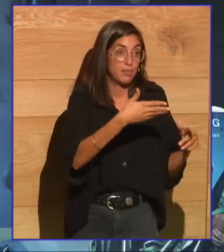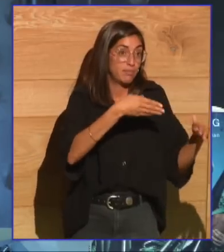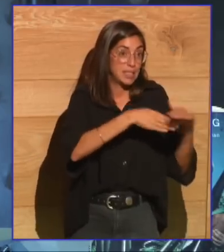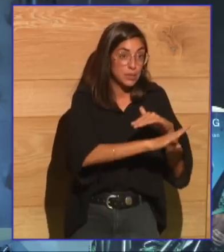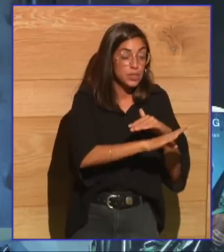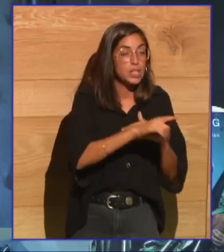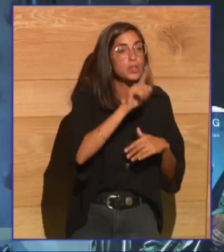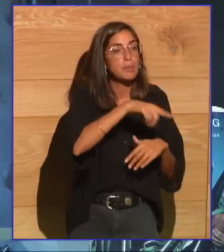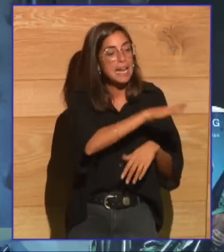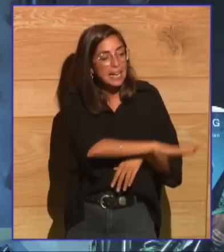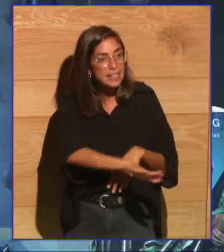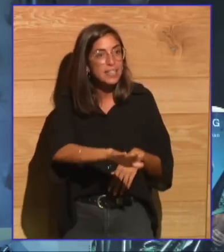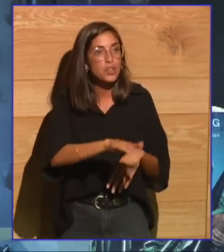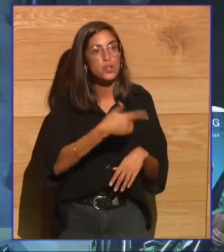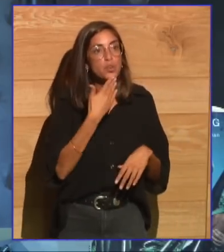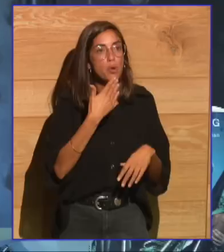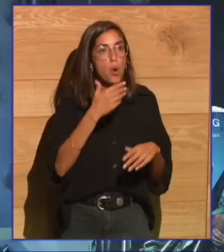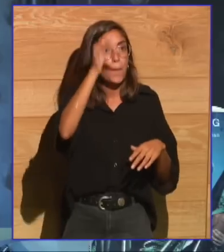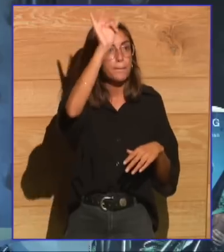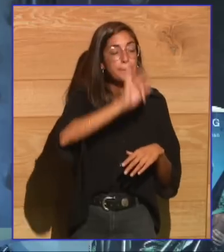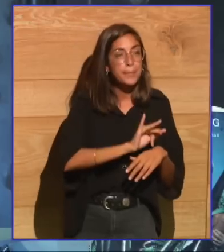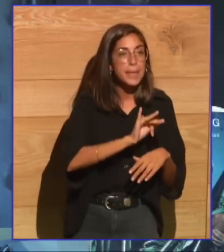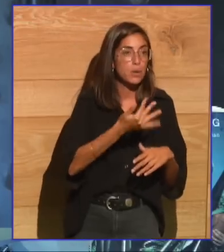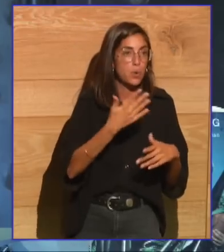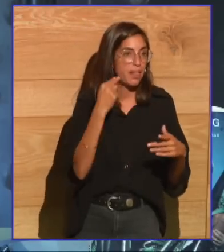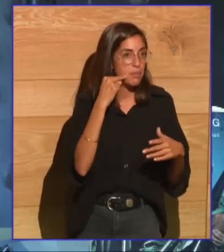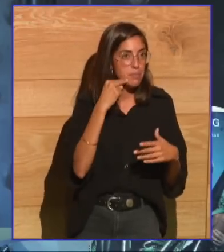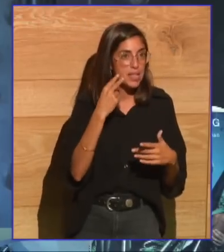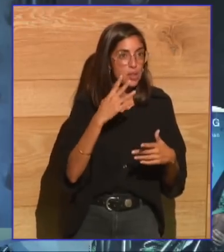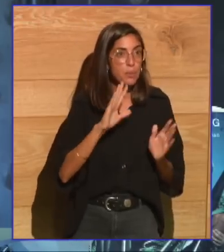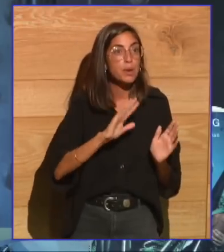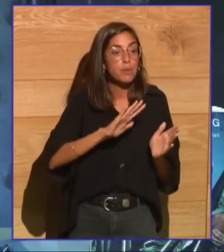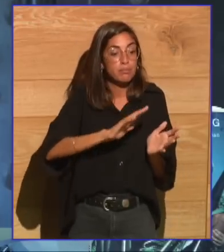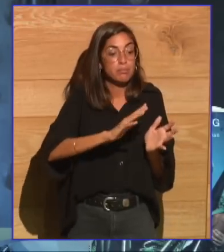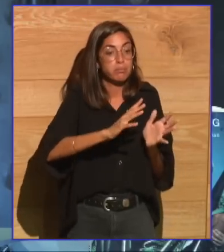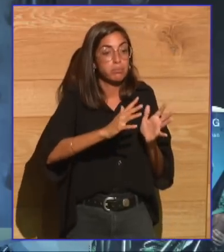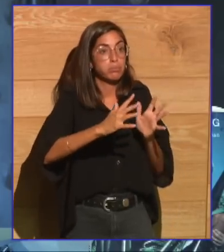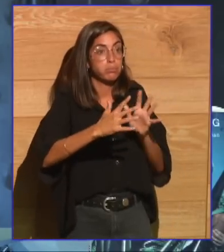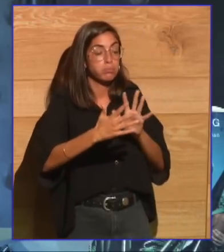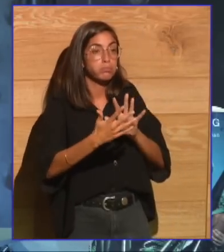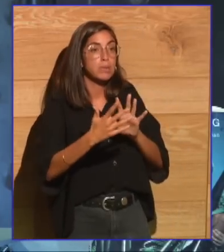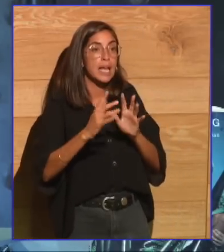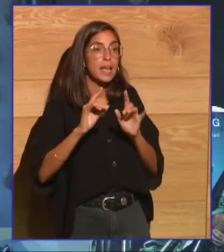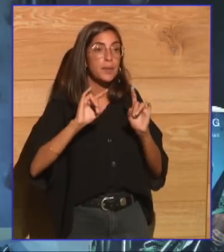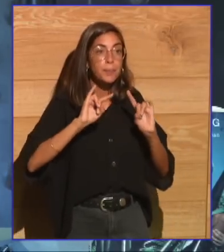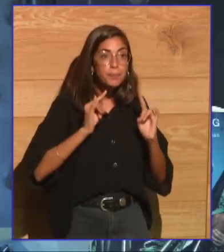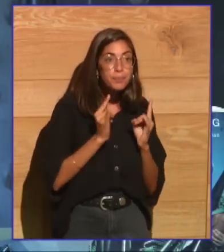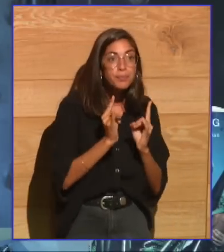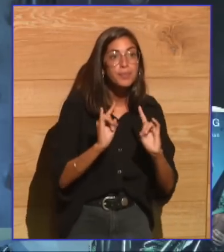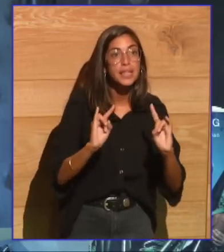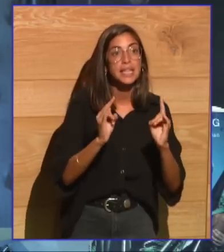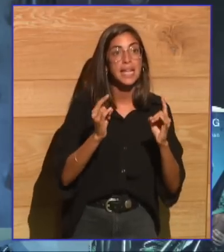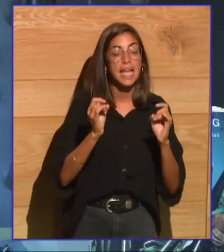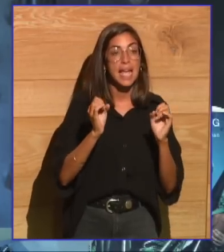terror incluso en lo referente la iluminación cuando después entra entre los maizales la primera aparición